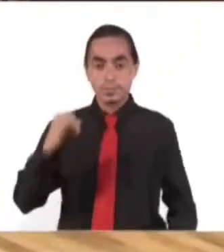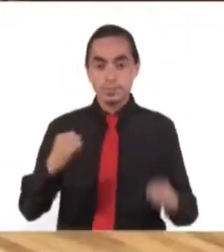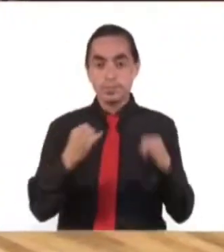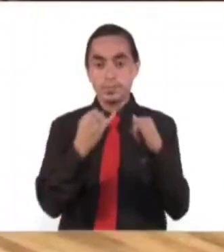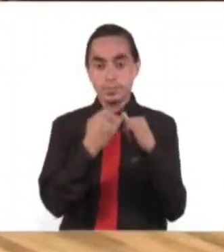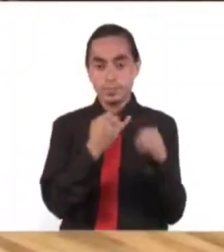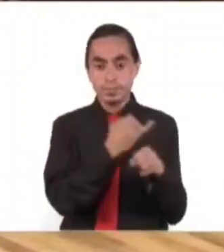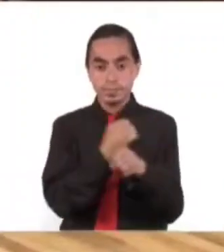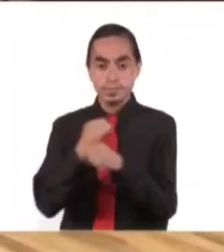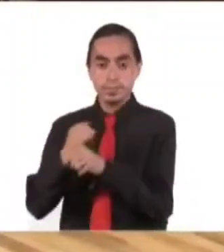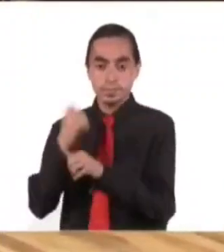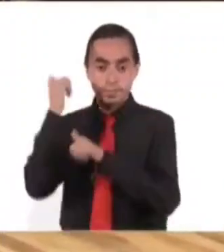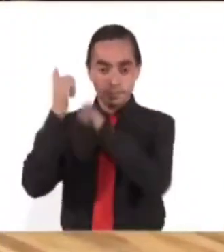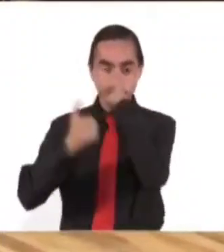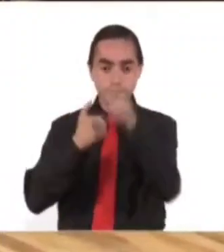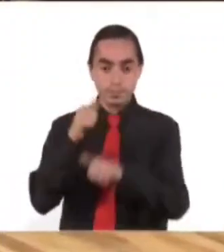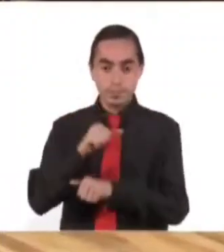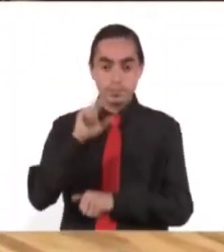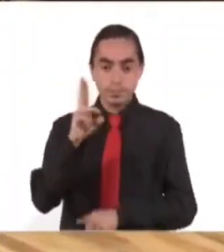UNAM.